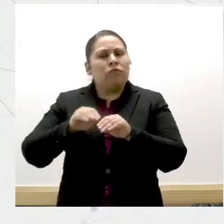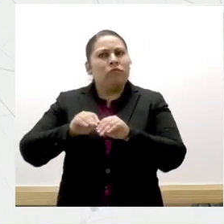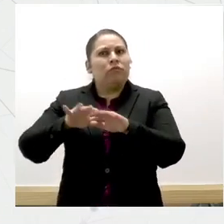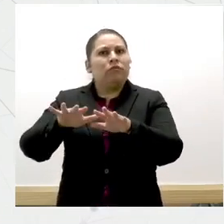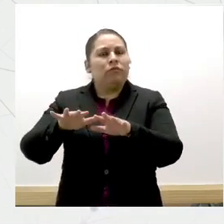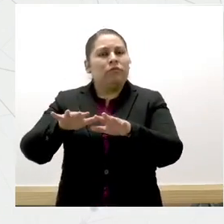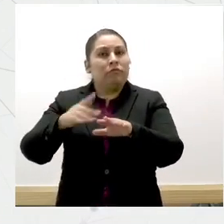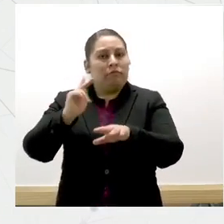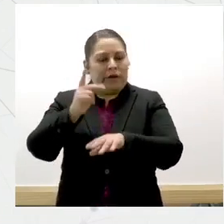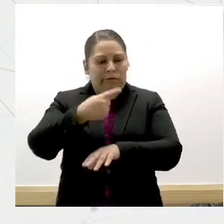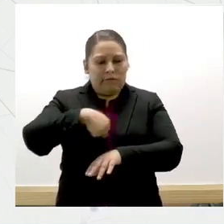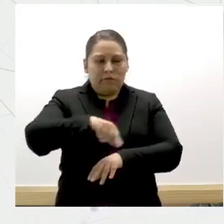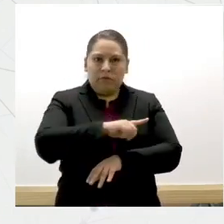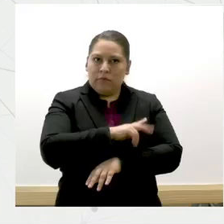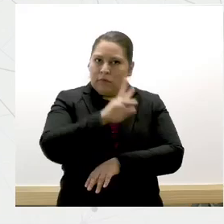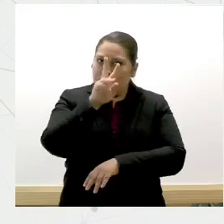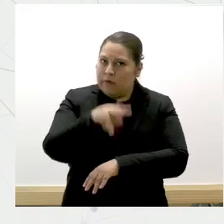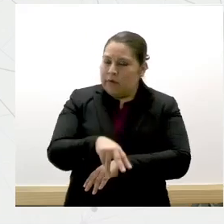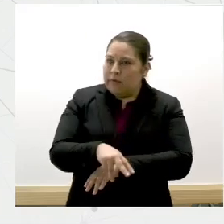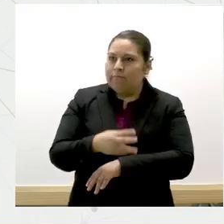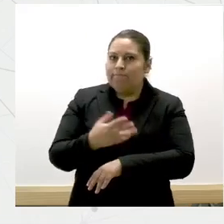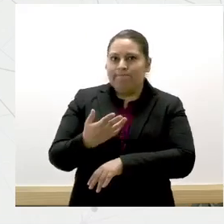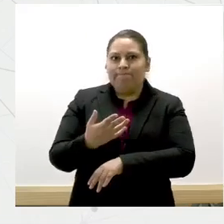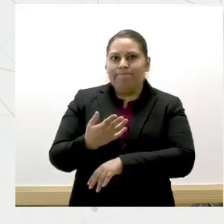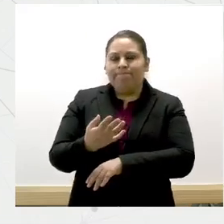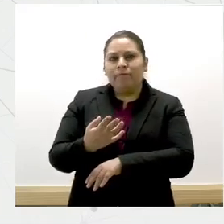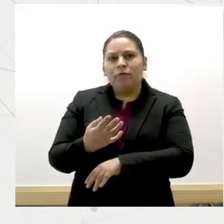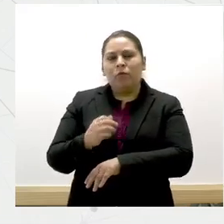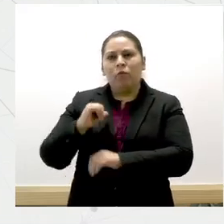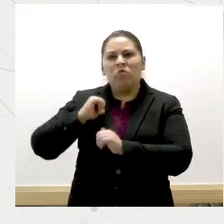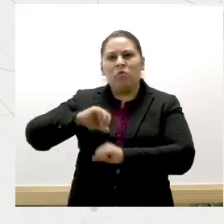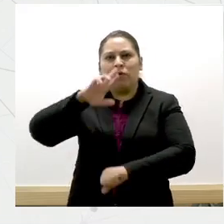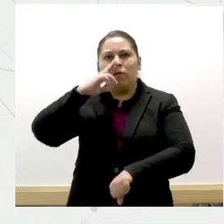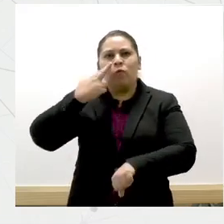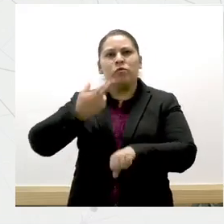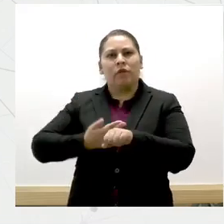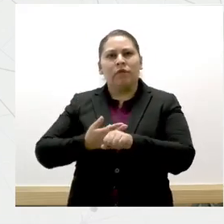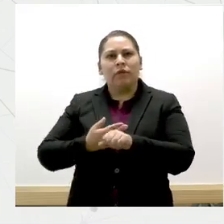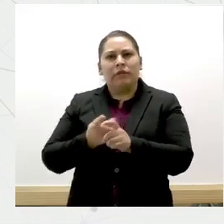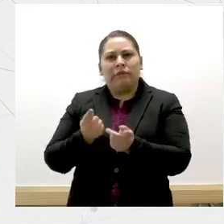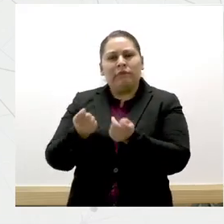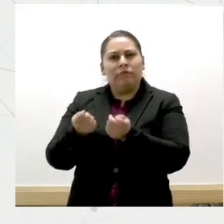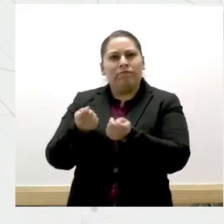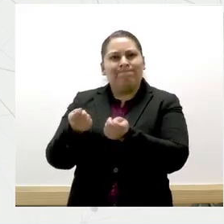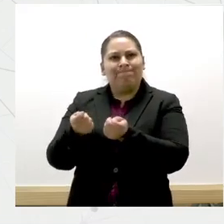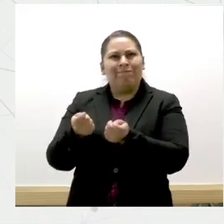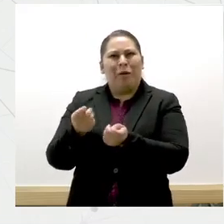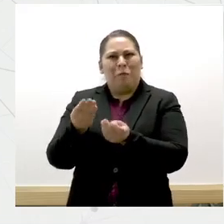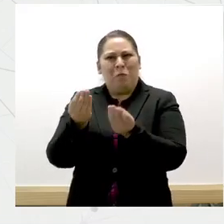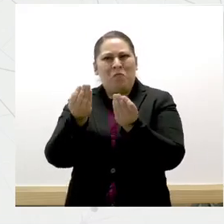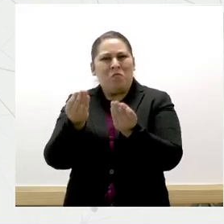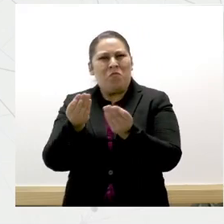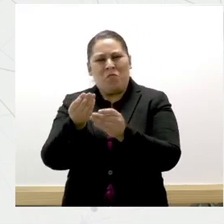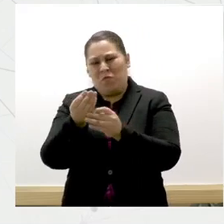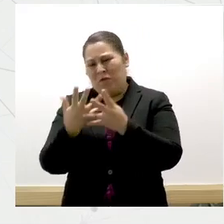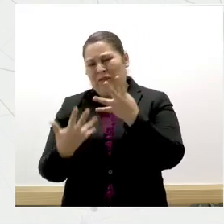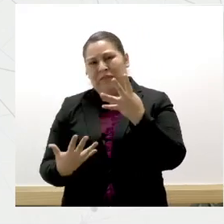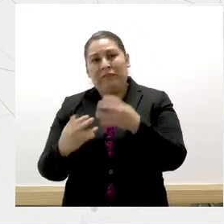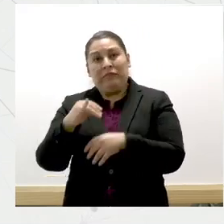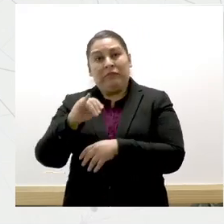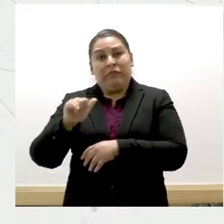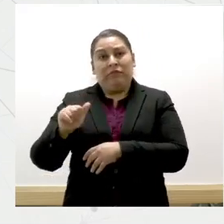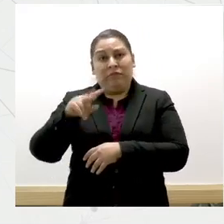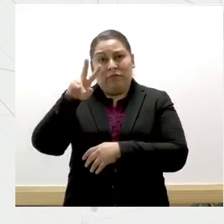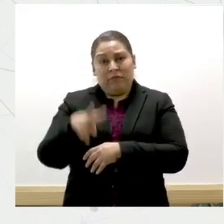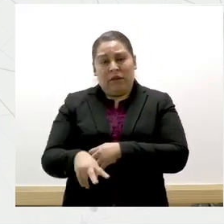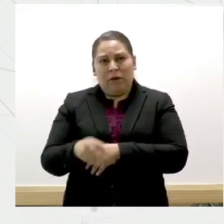gobernanza de la ética, ¿no?, esa gobernanza de la inteligencia artificial robusta y ética, ¿no? No solo hablando del gobierno del